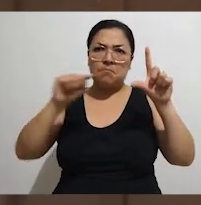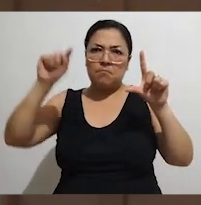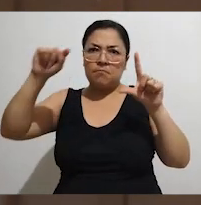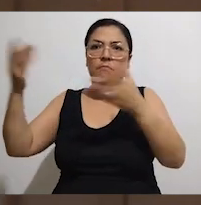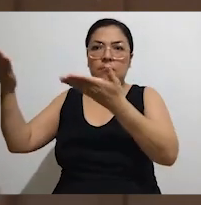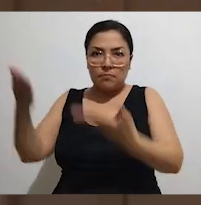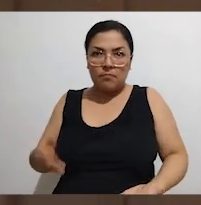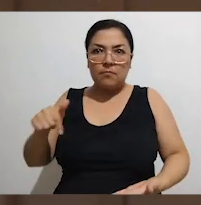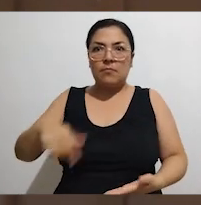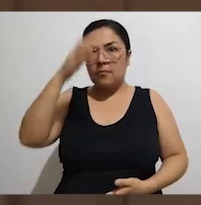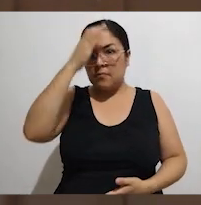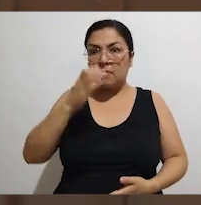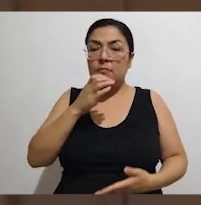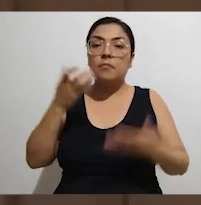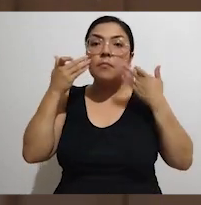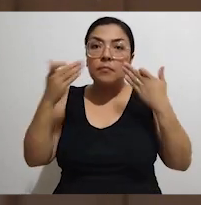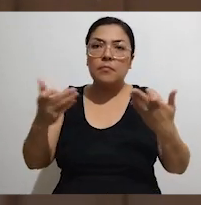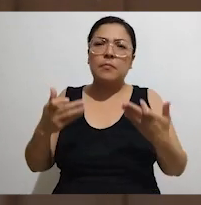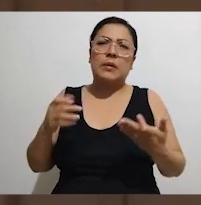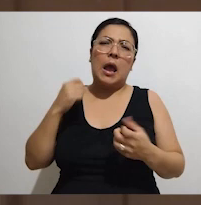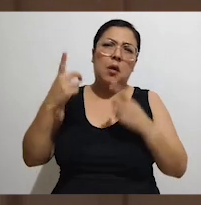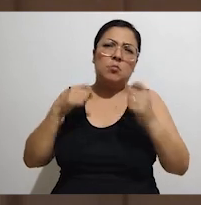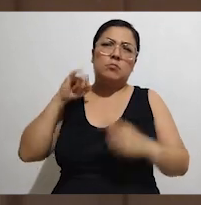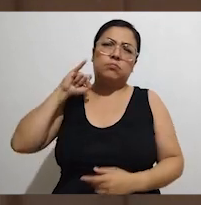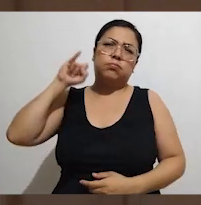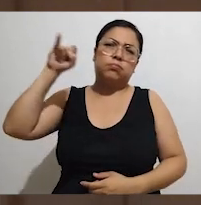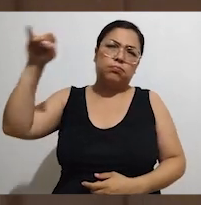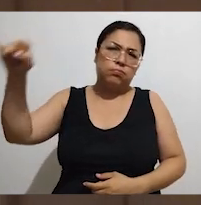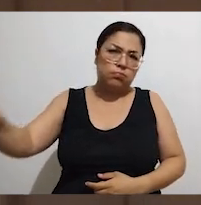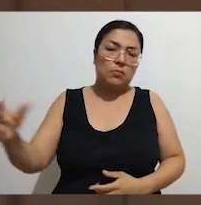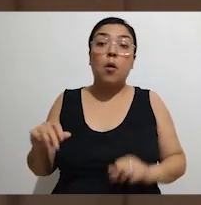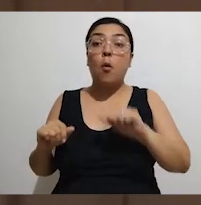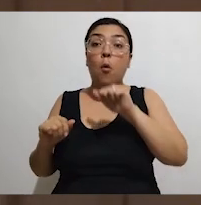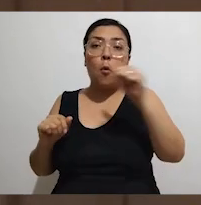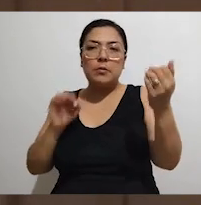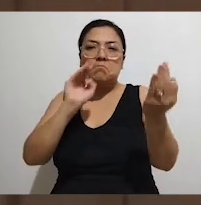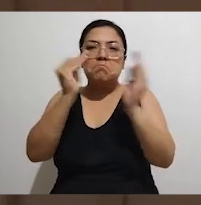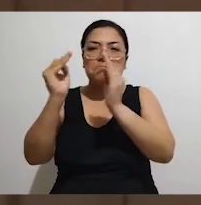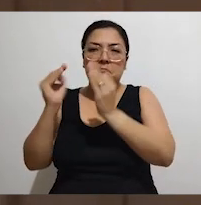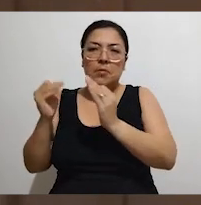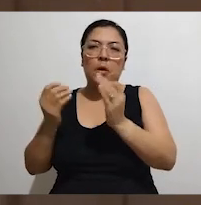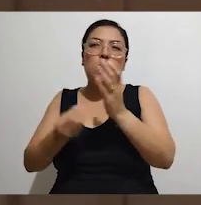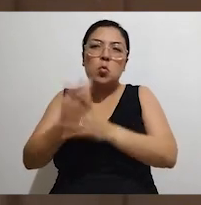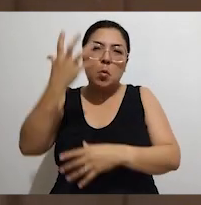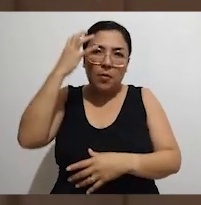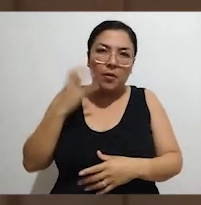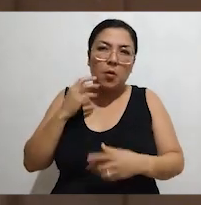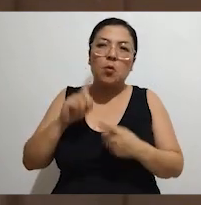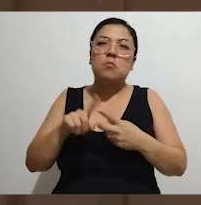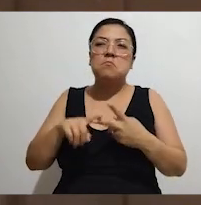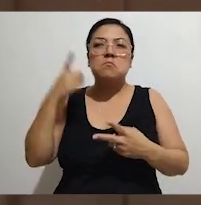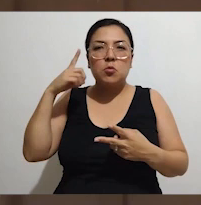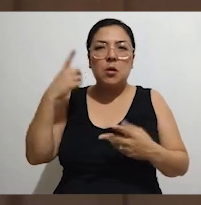aquí al desarrollo de nuestro proceso, algunas de lugares muy lejanos y otras aquí de entidades vecinas como Nuevo León o como